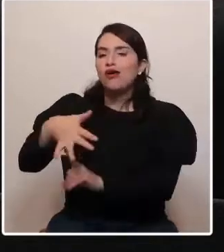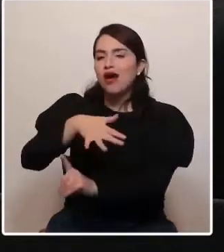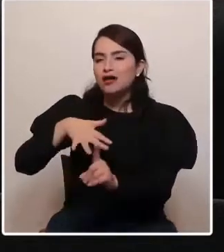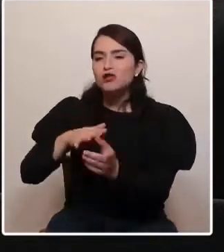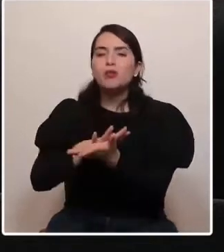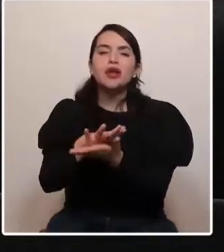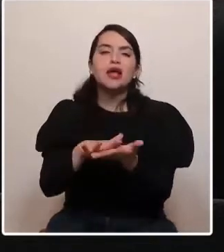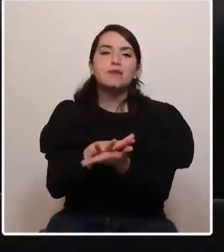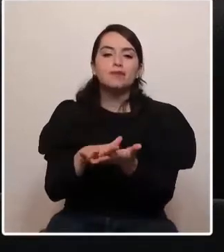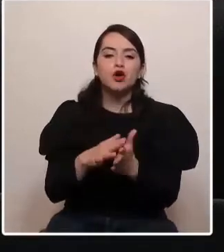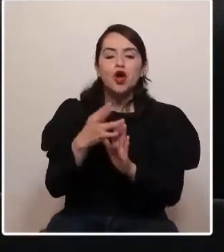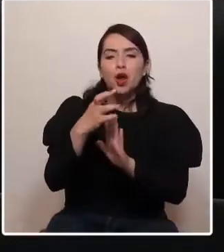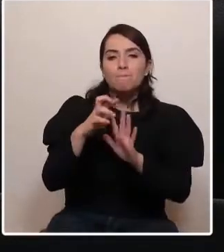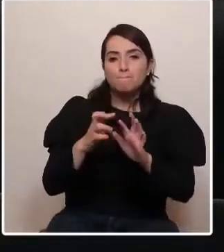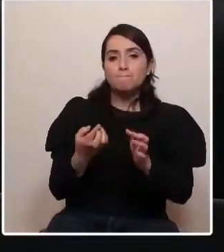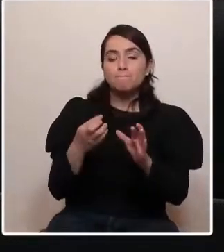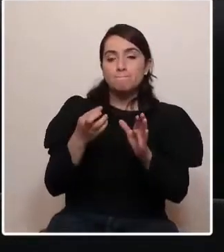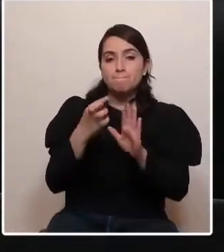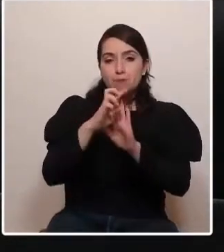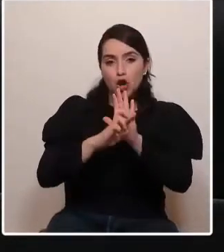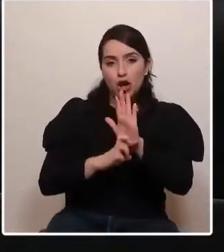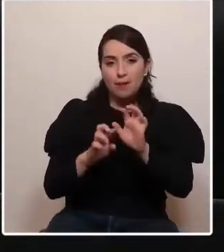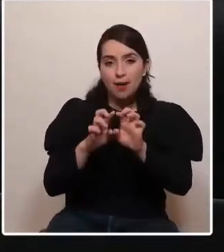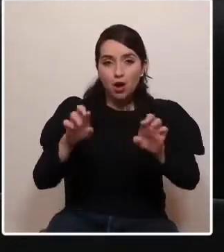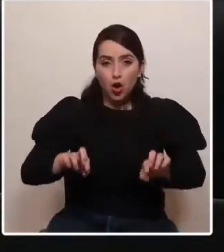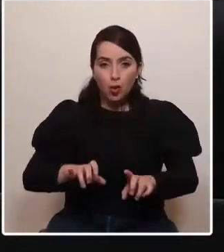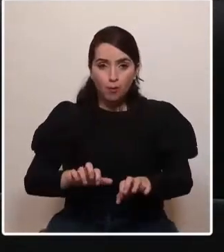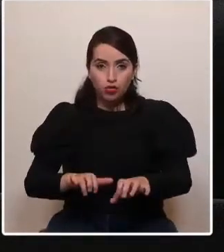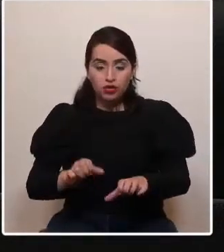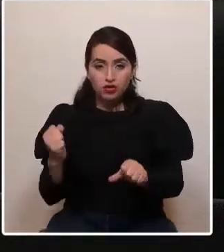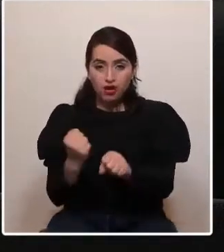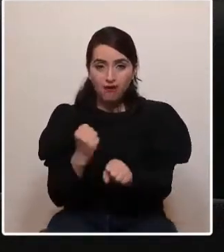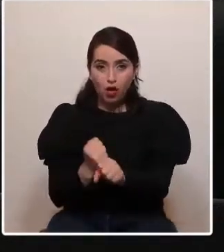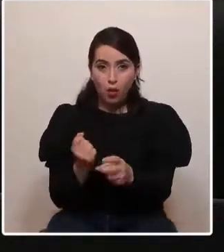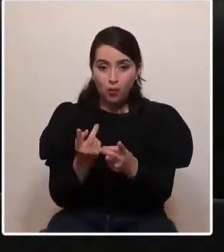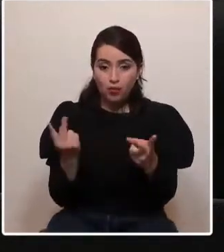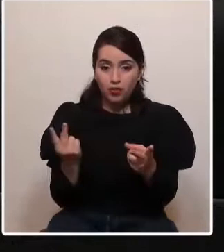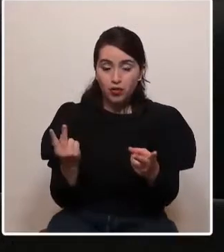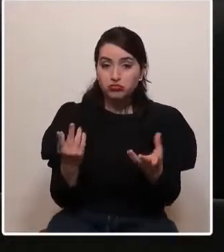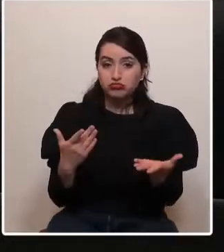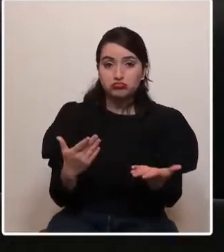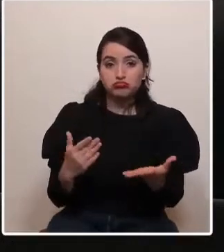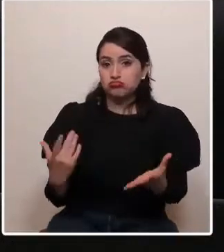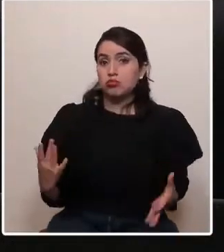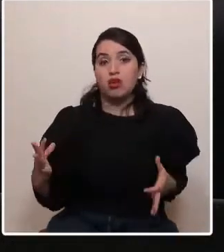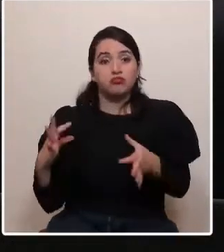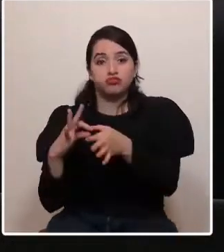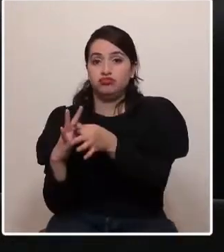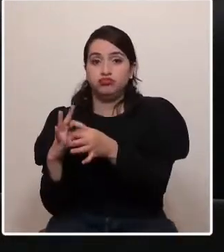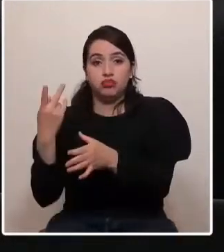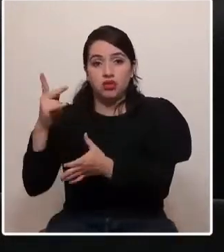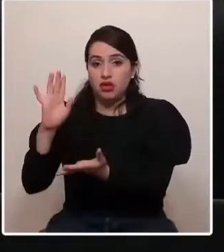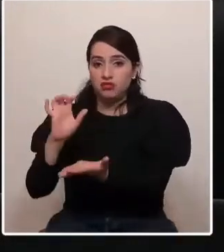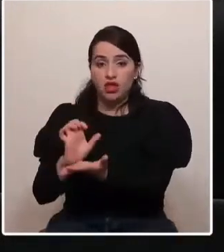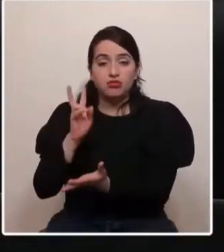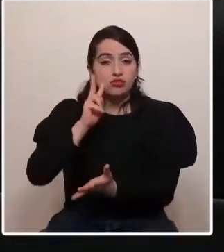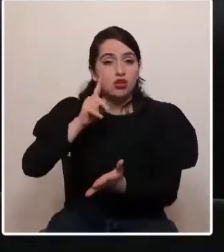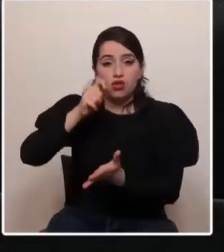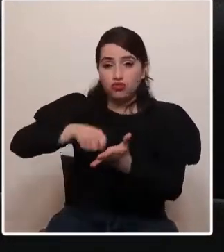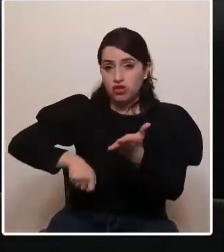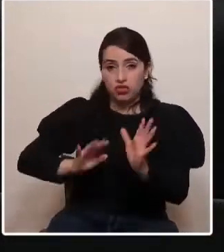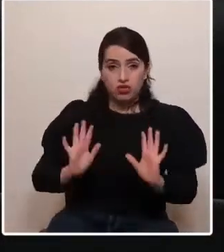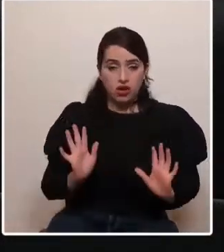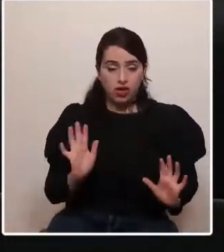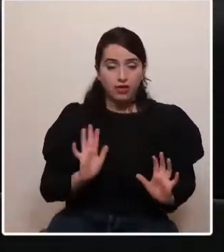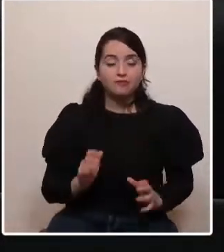de los programas computacionales y las obras de empleados públicos, la transferencia al empleador es automática sin requerir un contrato que lo explicite.